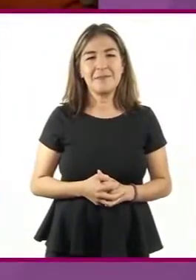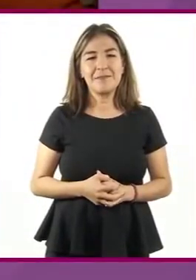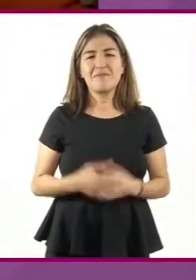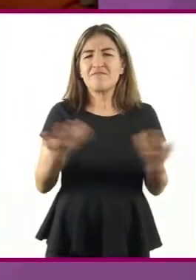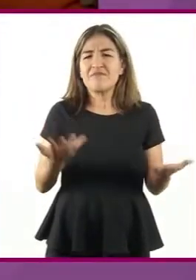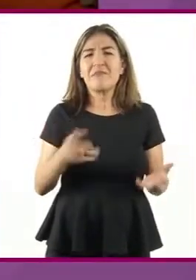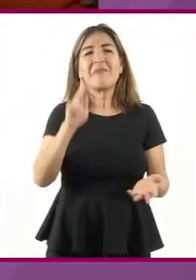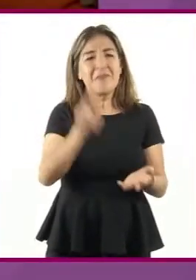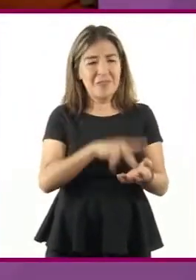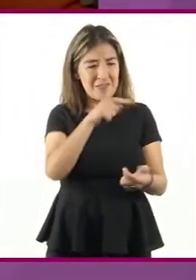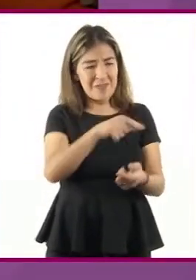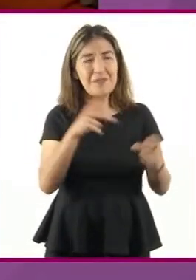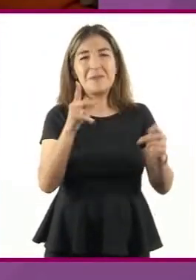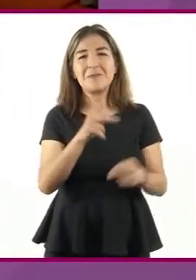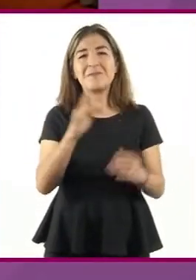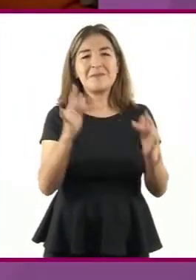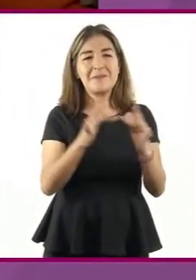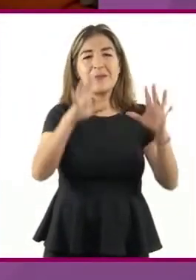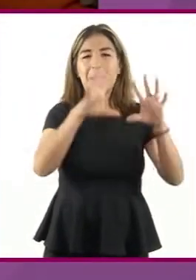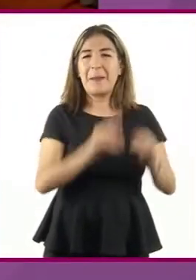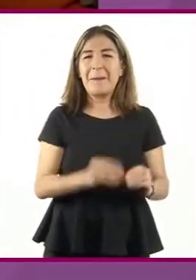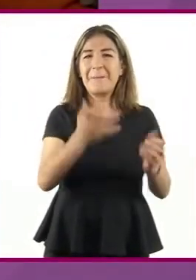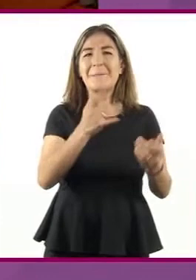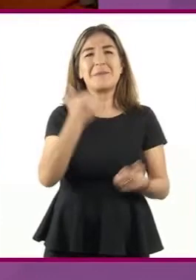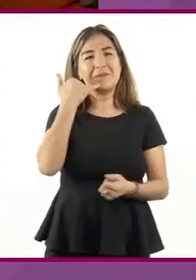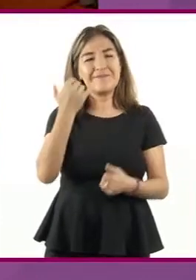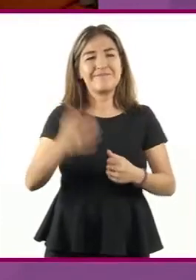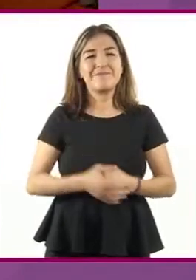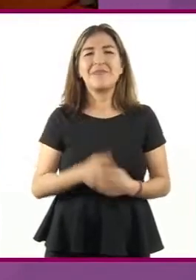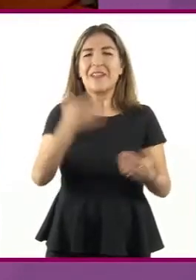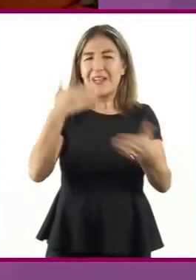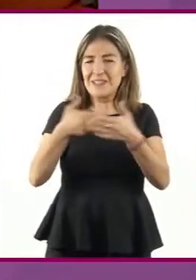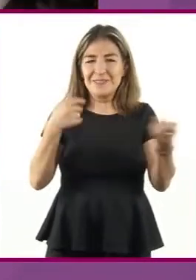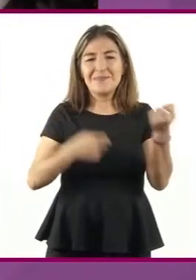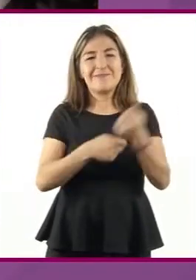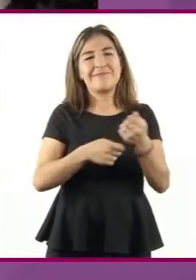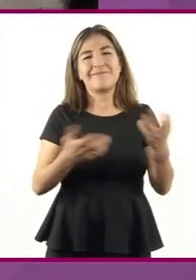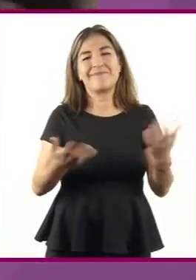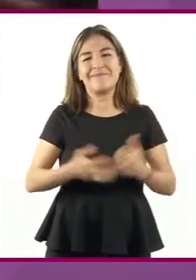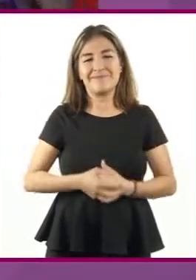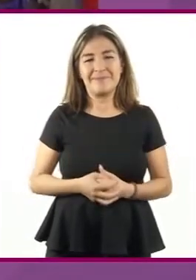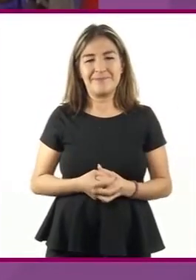¿Qué? ¿Se volvió a descargar? Pero si lo cargué hace poco. ¡Oh!